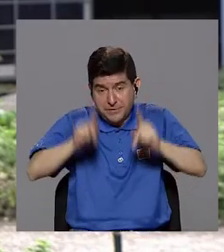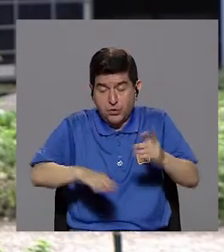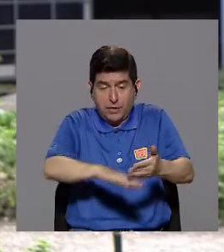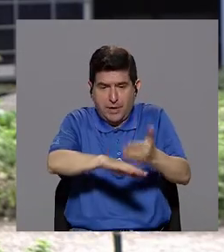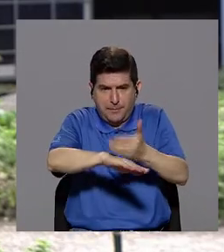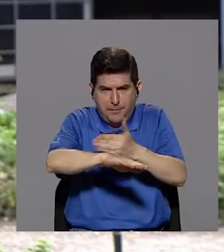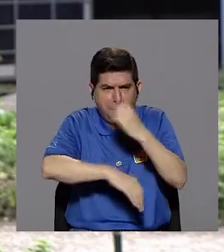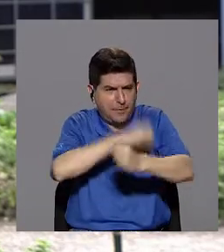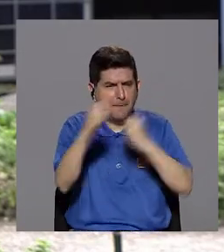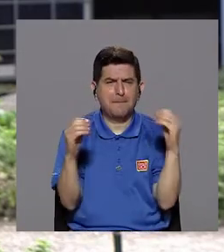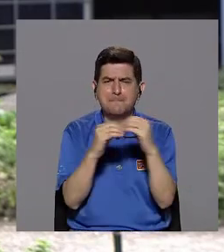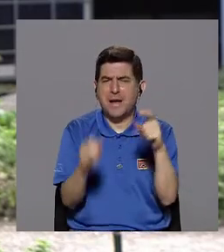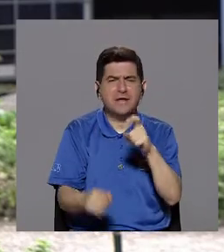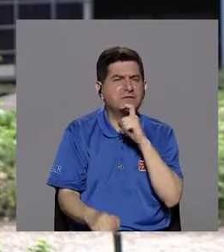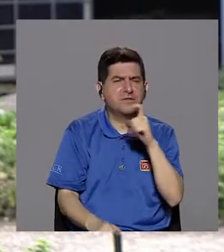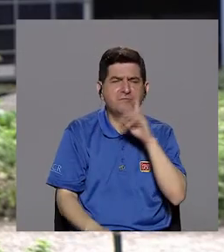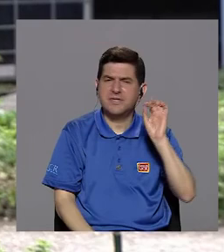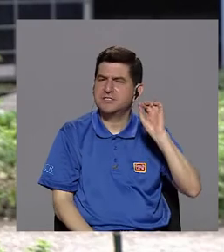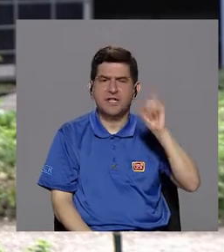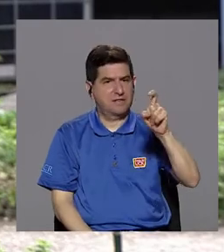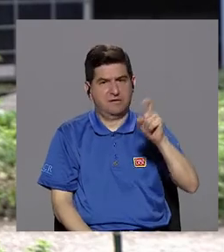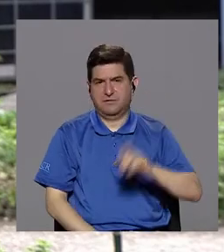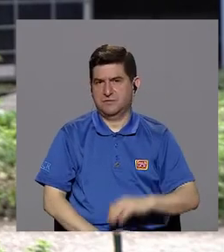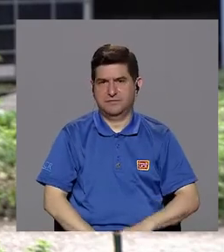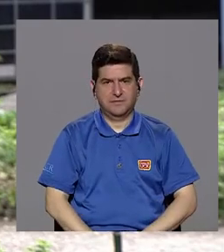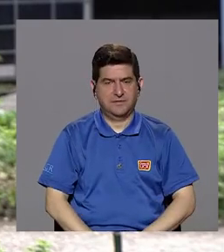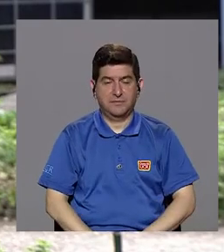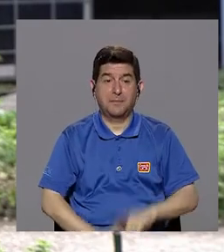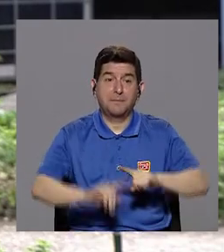más difícil que se vaya haciendo el diagnóstico.